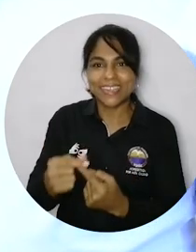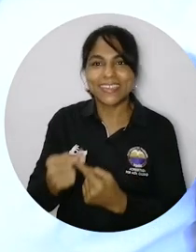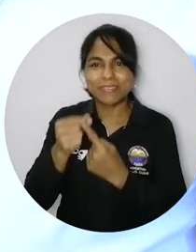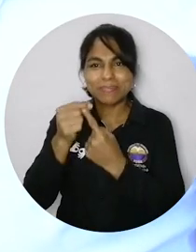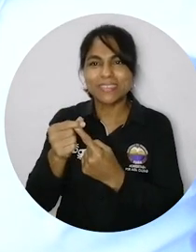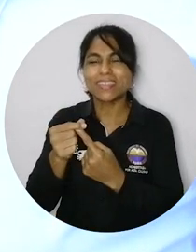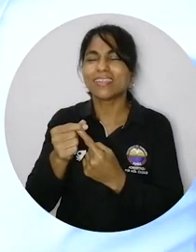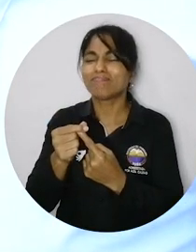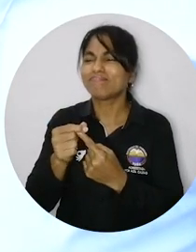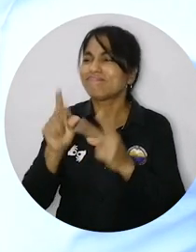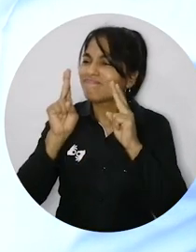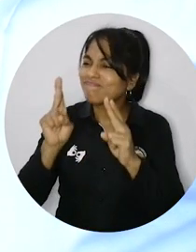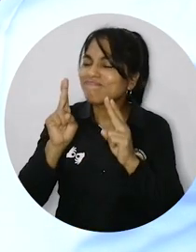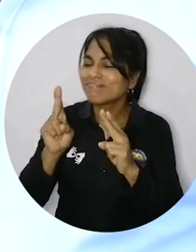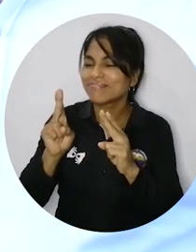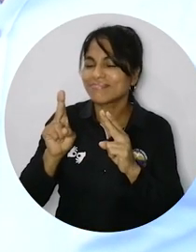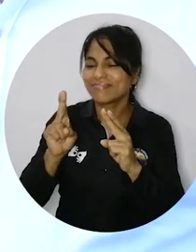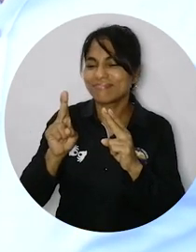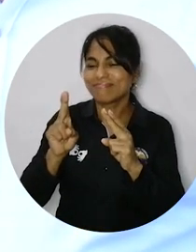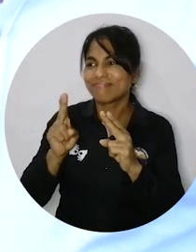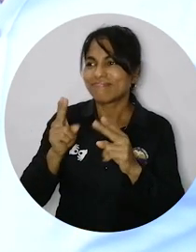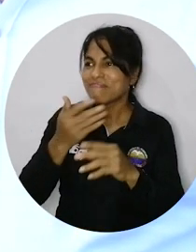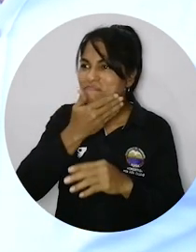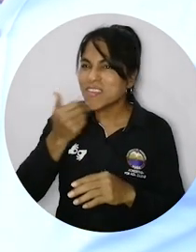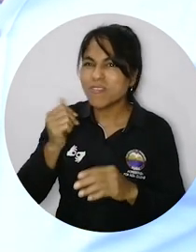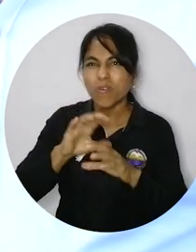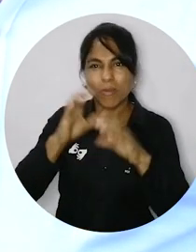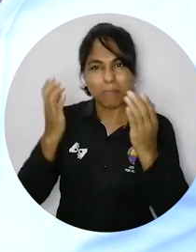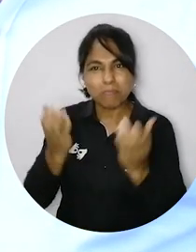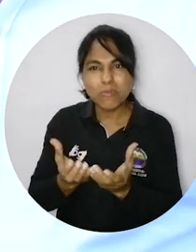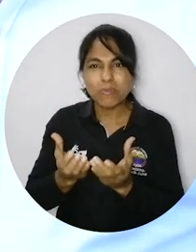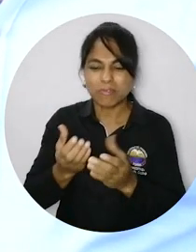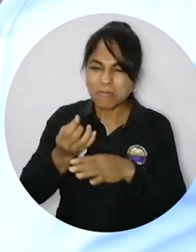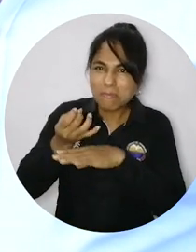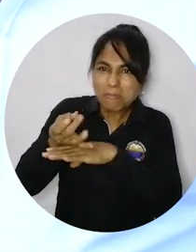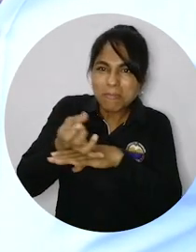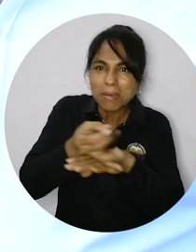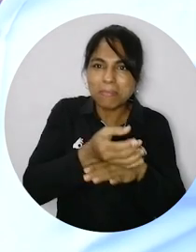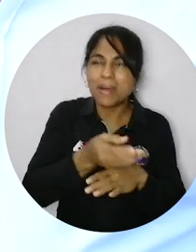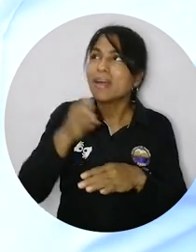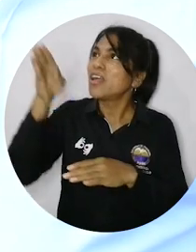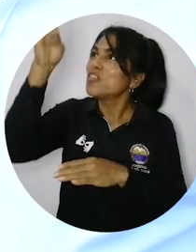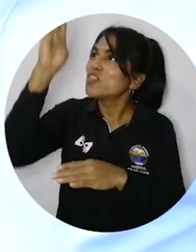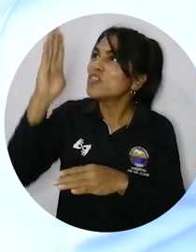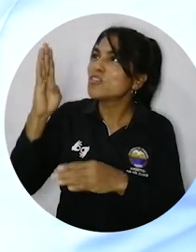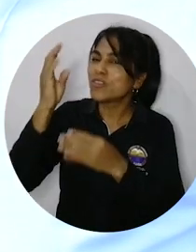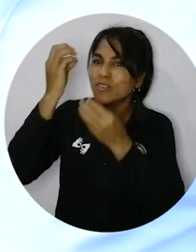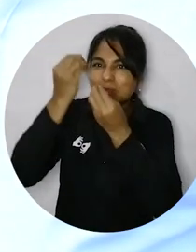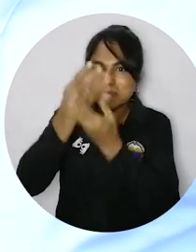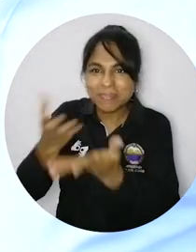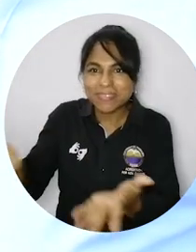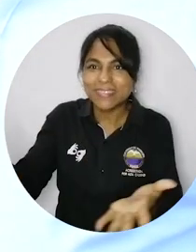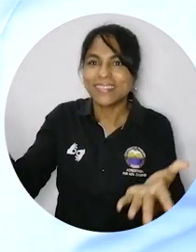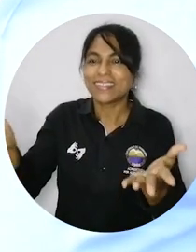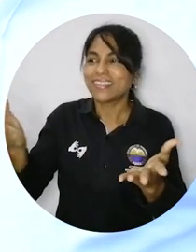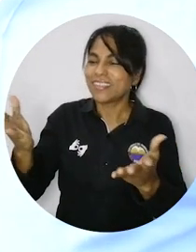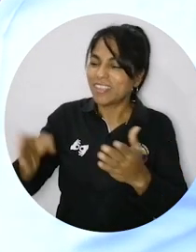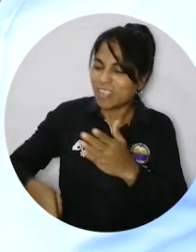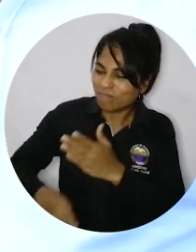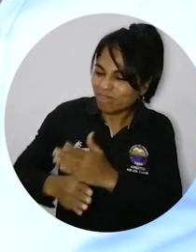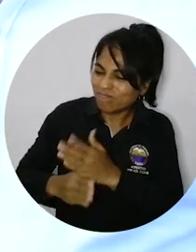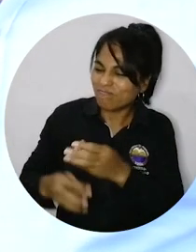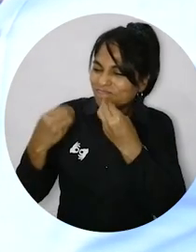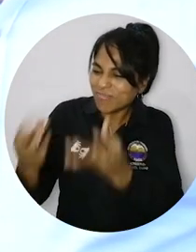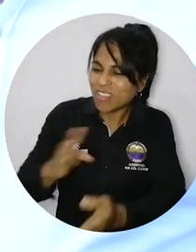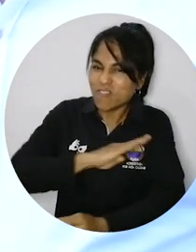que ella se merece pero sí a solecito le deseo lo mejor lo mejor del mundo que Dios la bendiga y le continúe dando